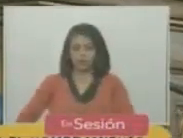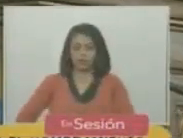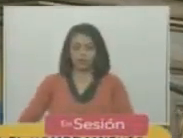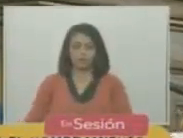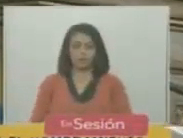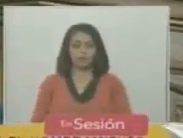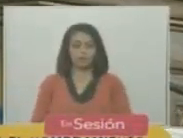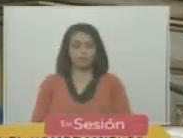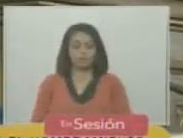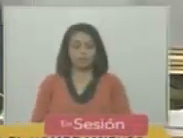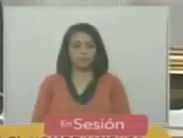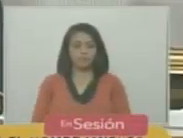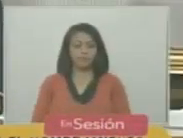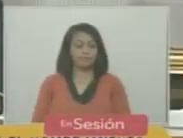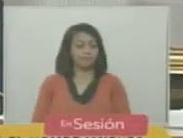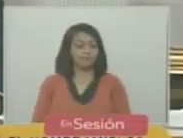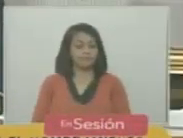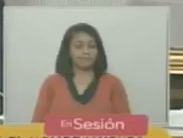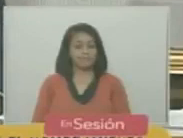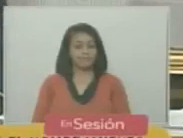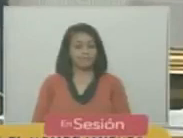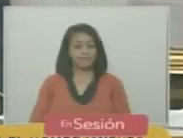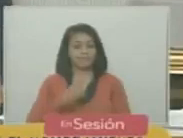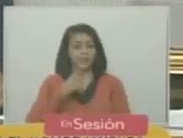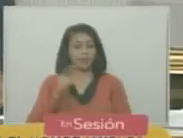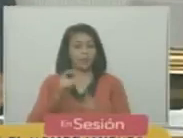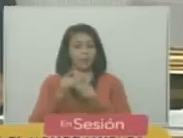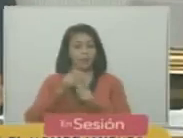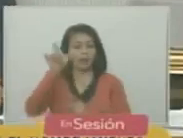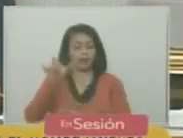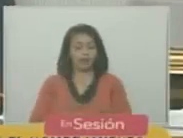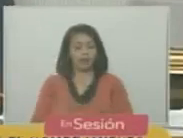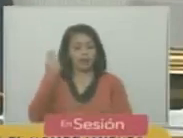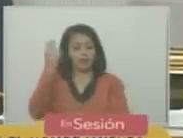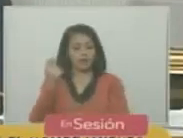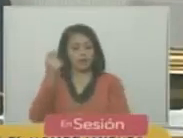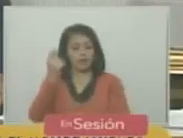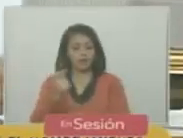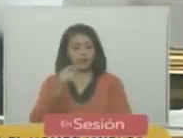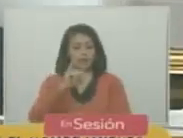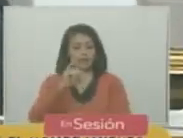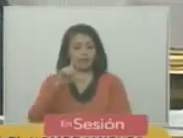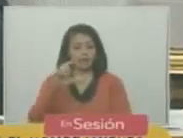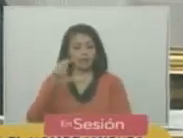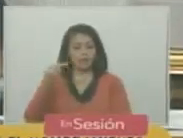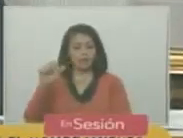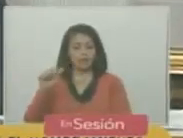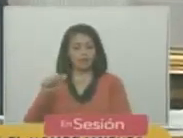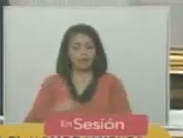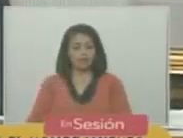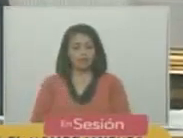presidente. Pobre Jorge. Dejo con derecho de palabra a la diputada Ilenia Medina.